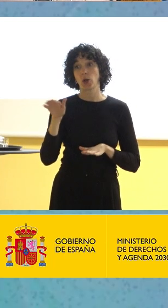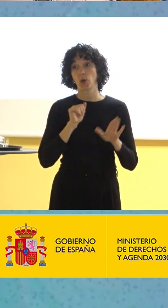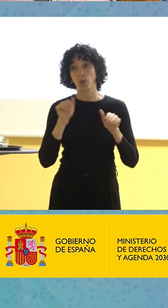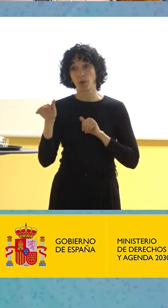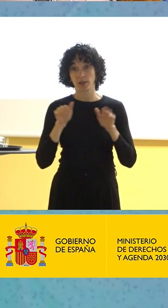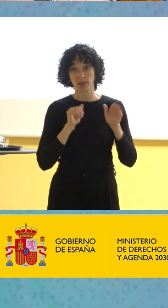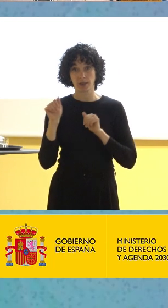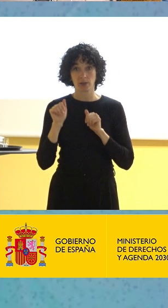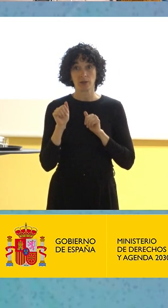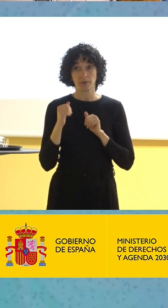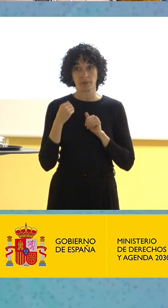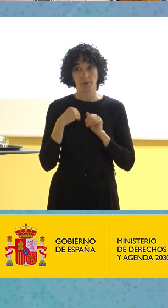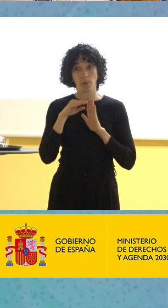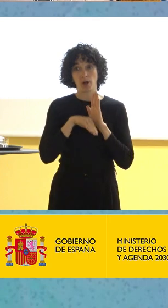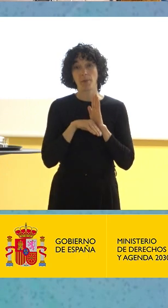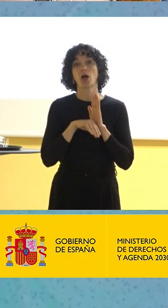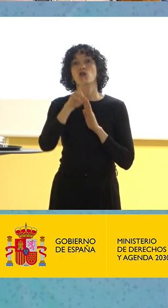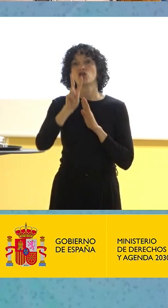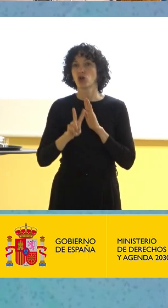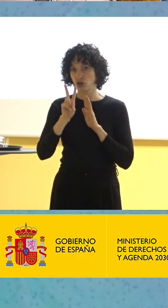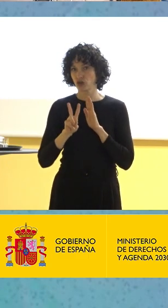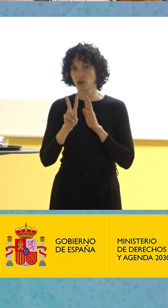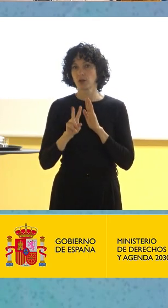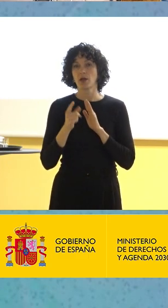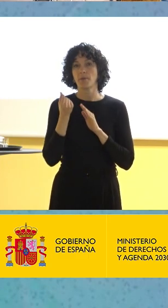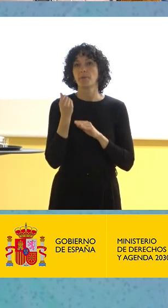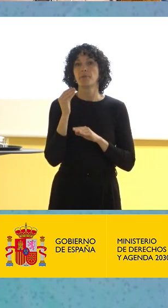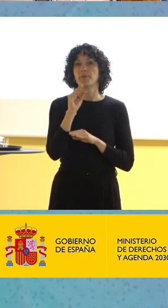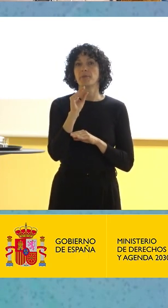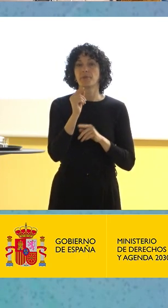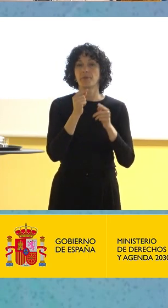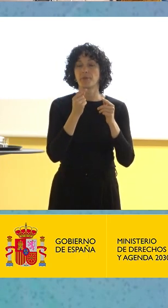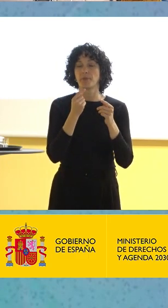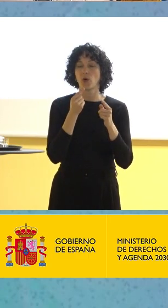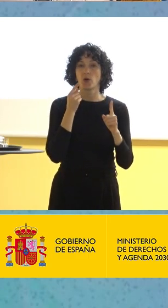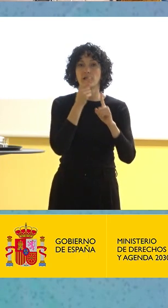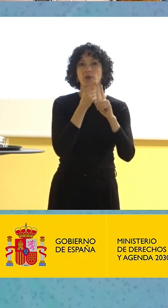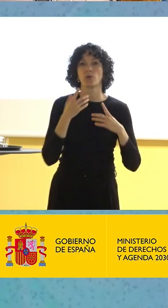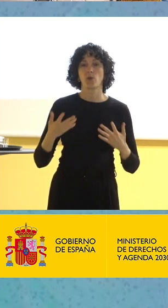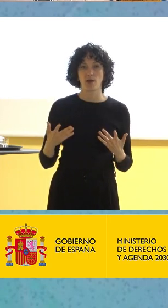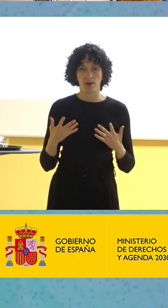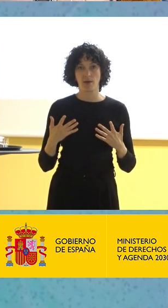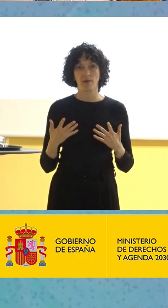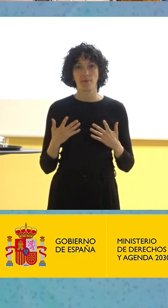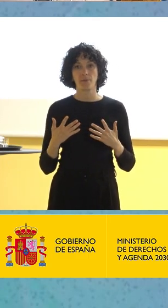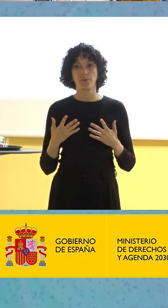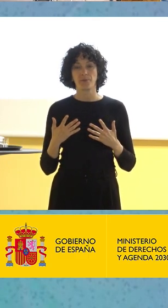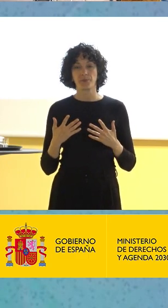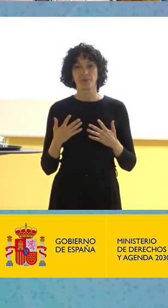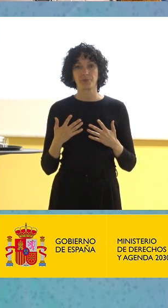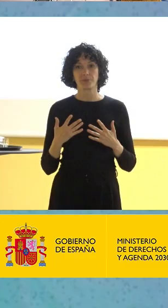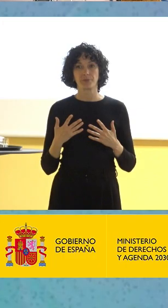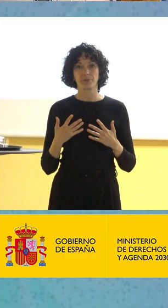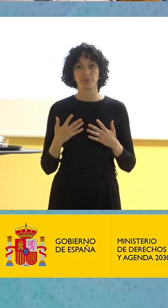Impact Genómica 2, el presupuesto ha sido para intentar investigar,